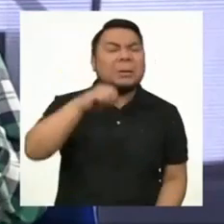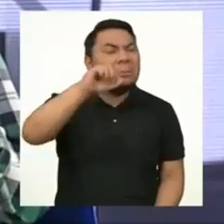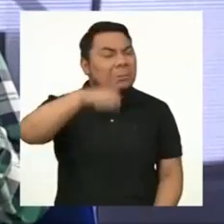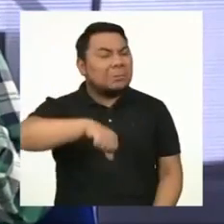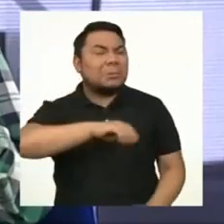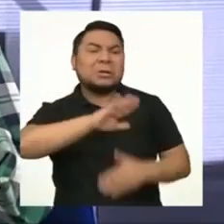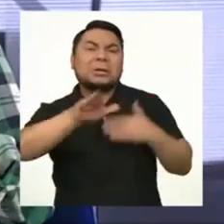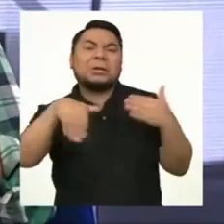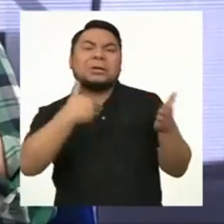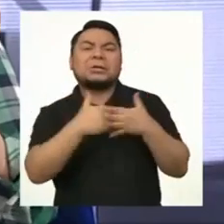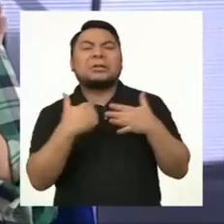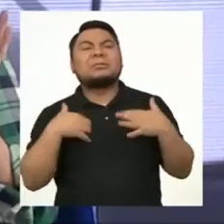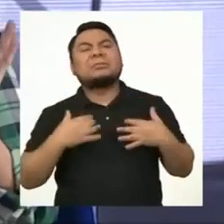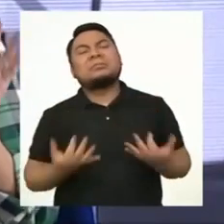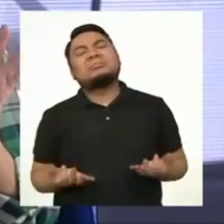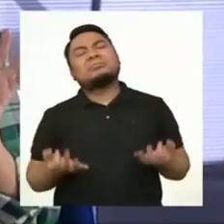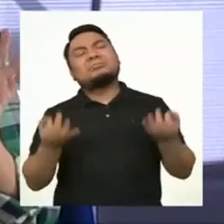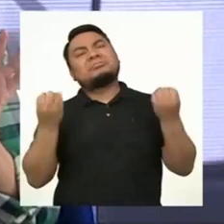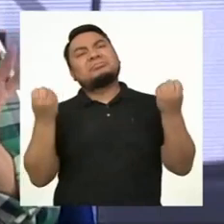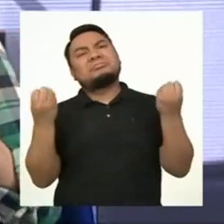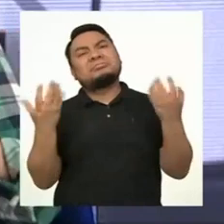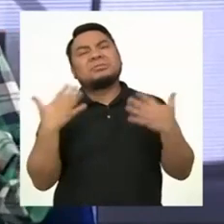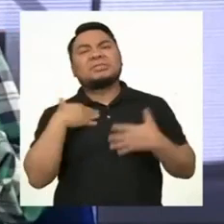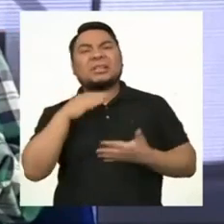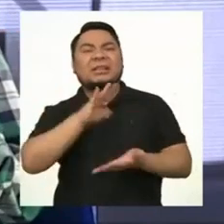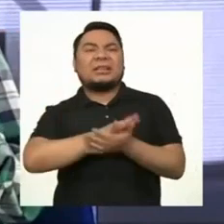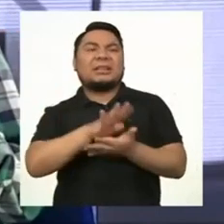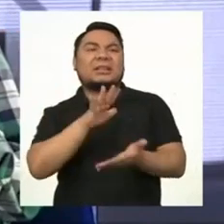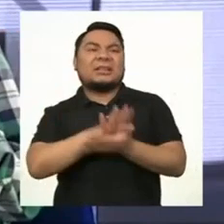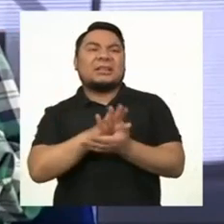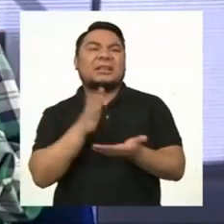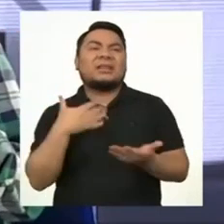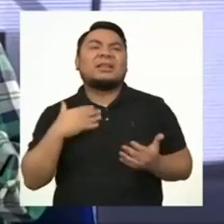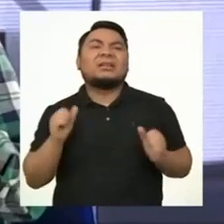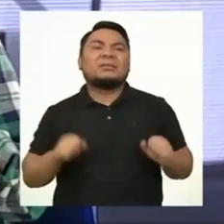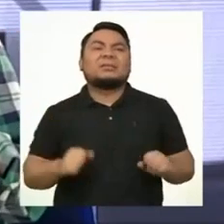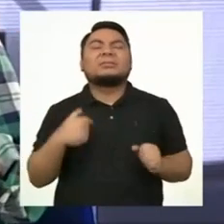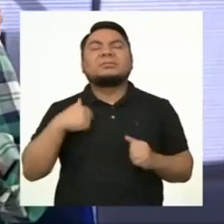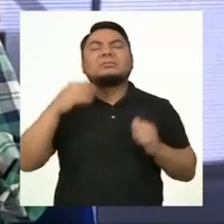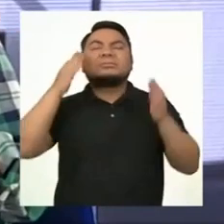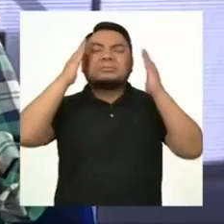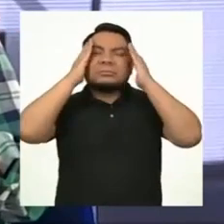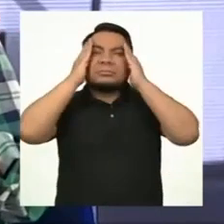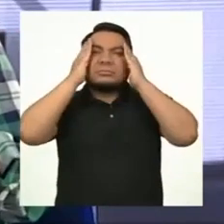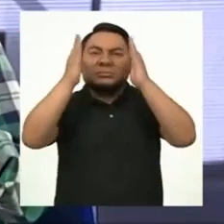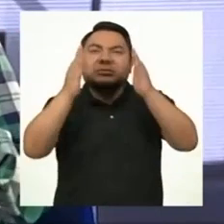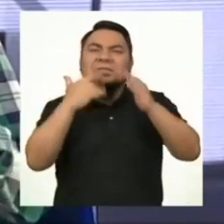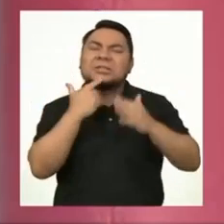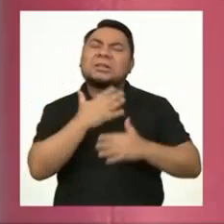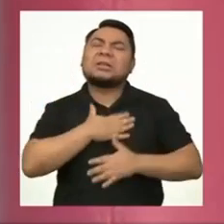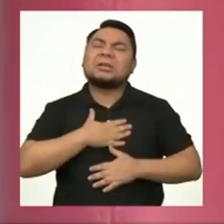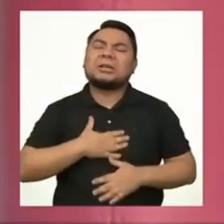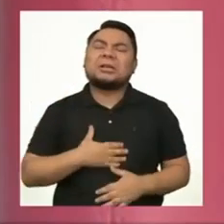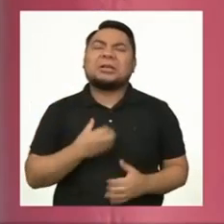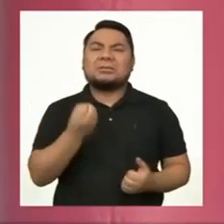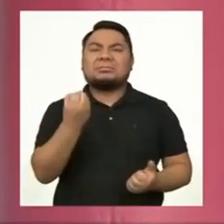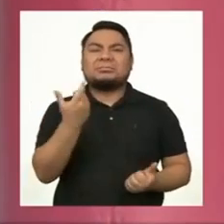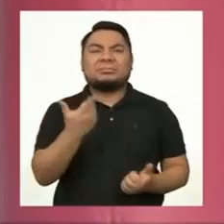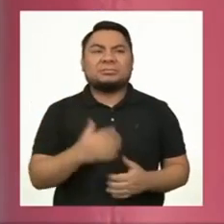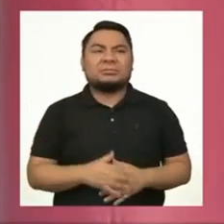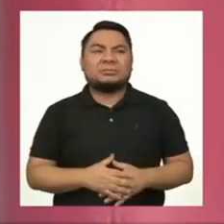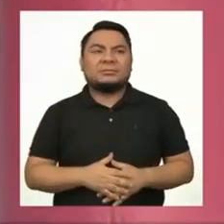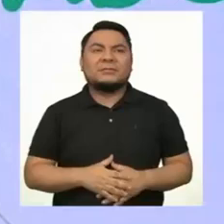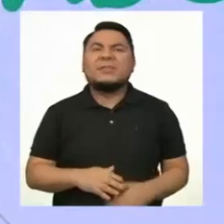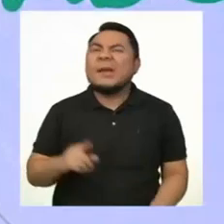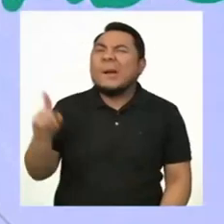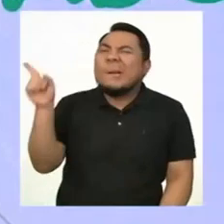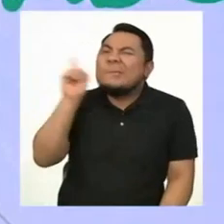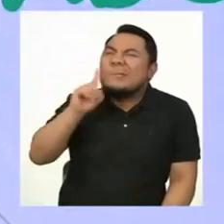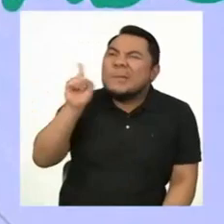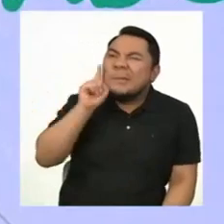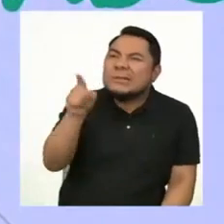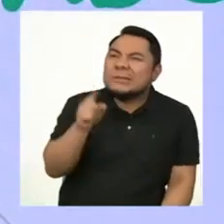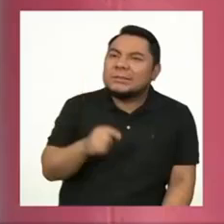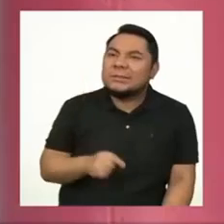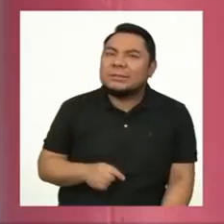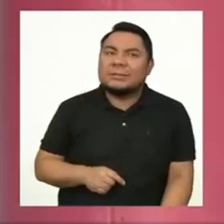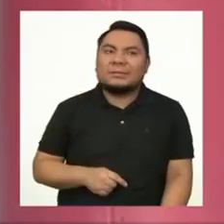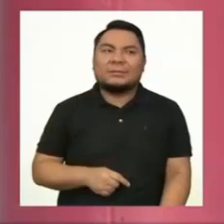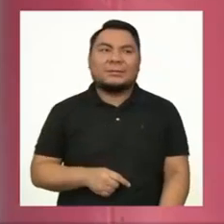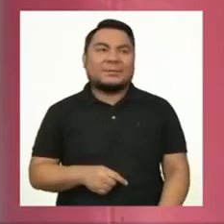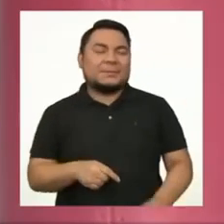todo fresh, siempre tranquilo, enfocado, de buen humor. ¡Mentira!